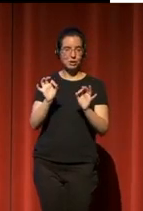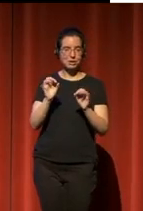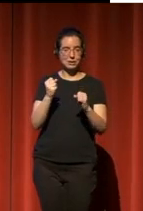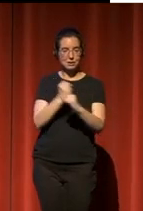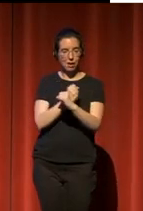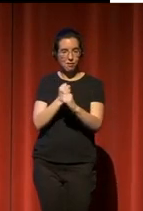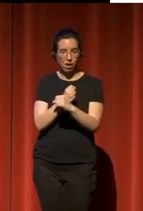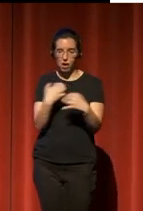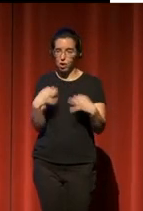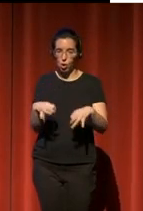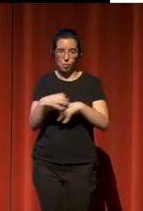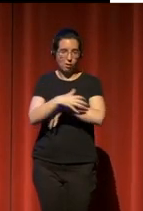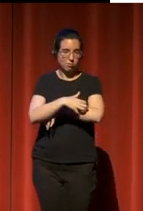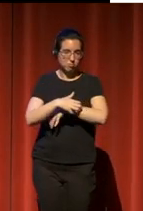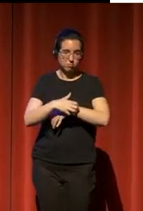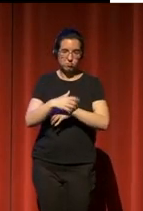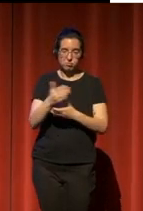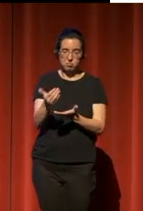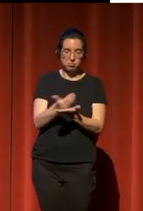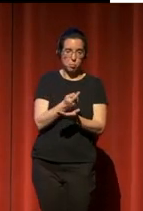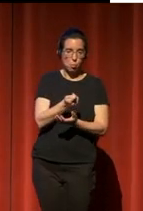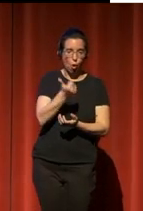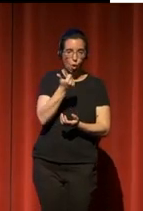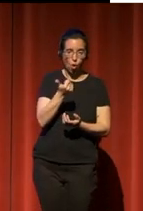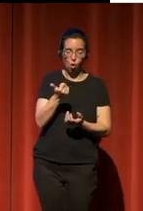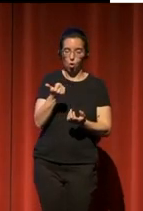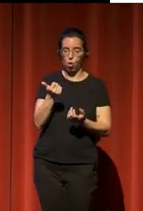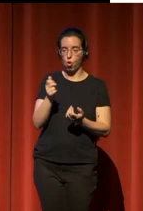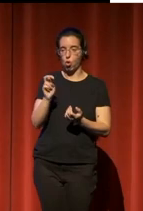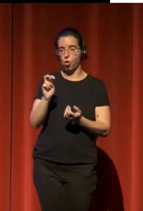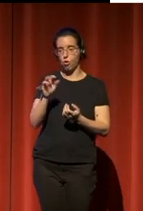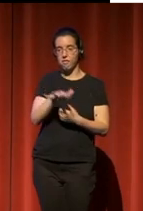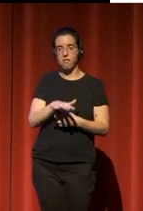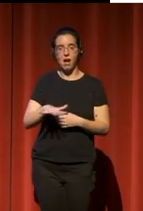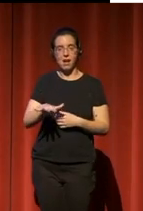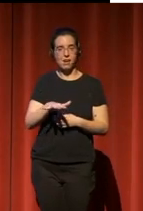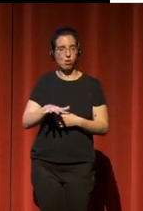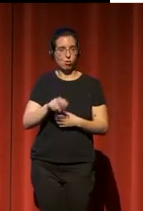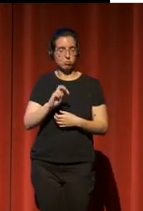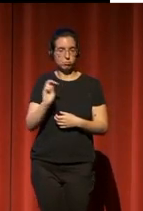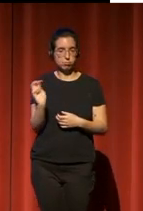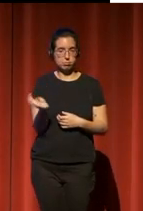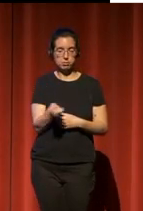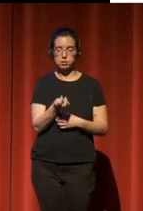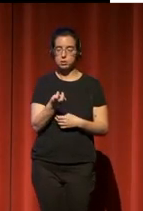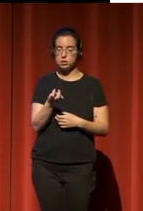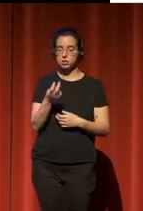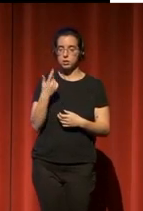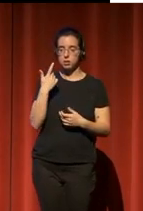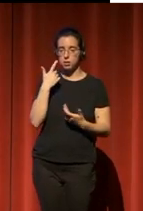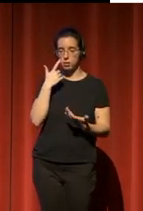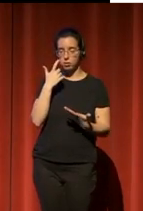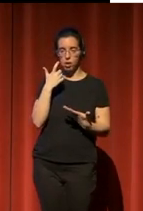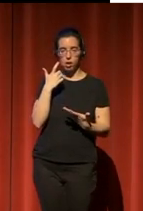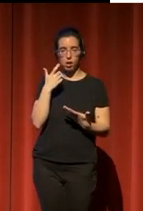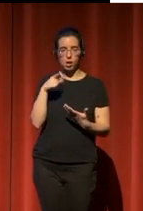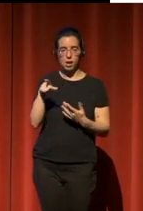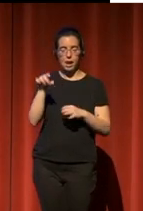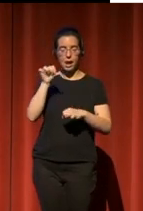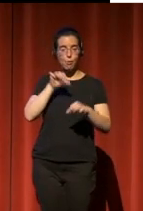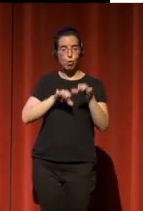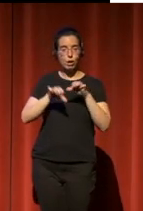baja a barrios pluriculturales etcétera eh eh que señalan y se identifica como los